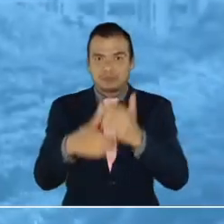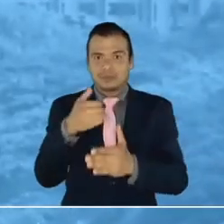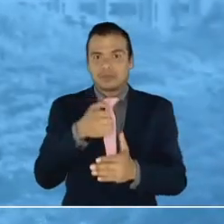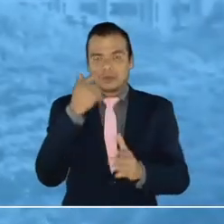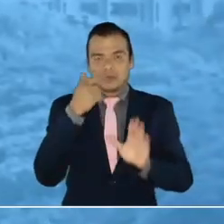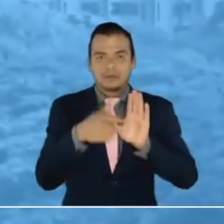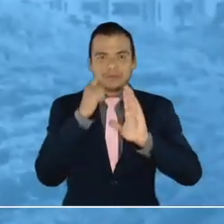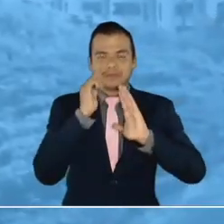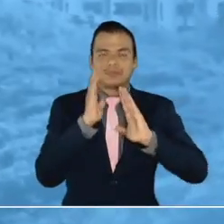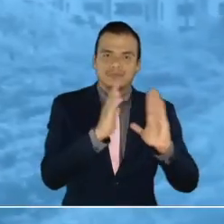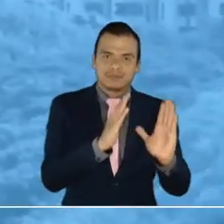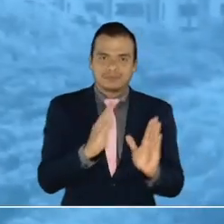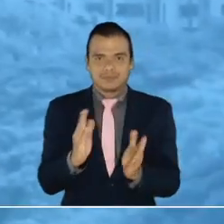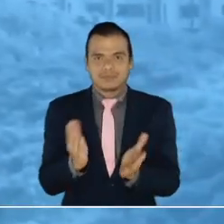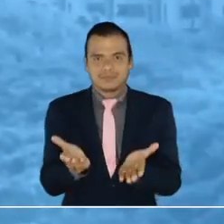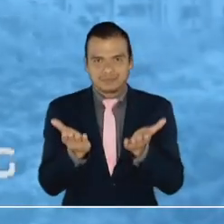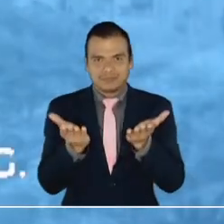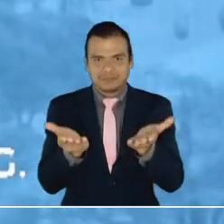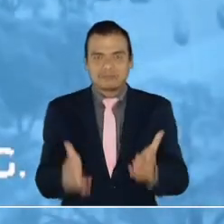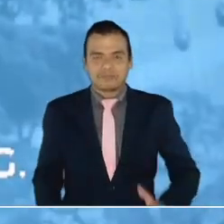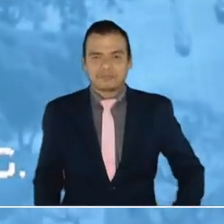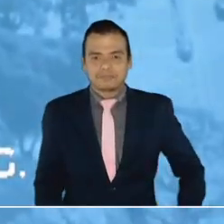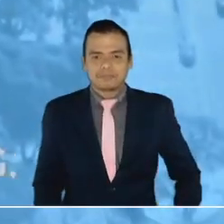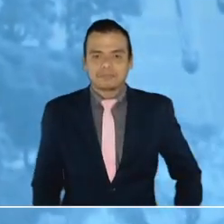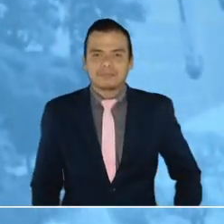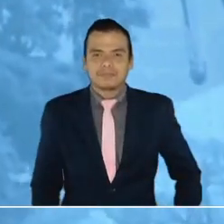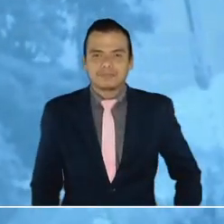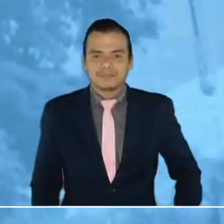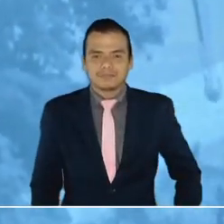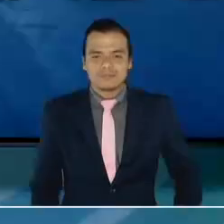Noticiero 90 minutos con Ivonne Herrera.